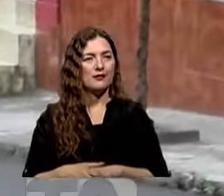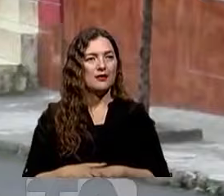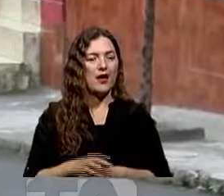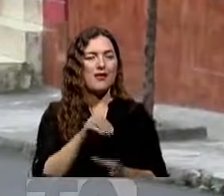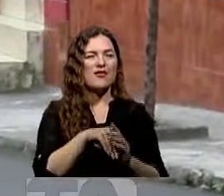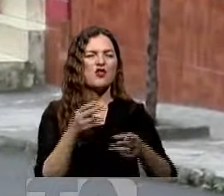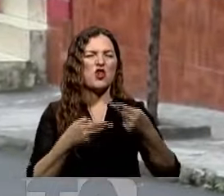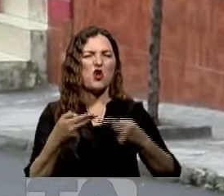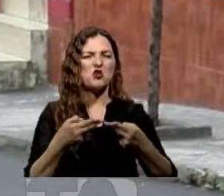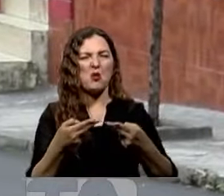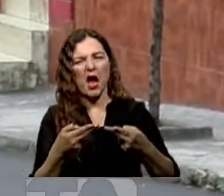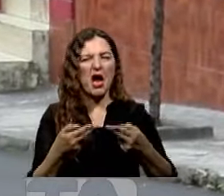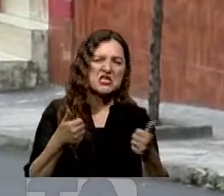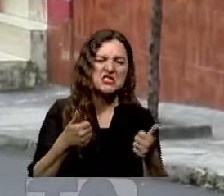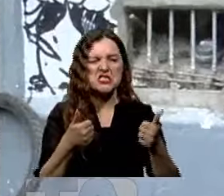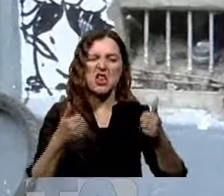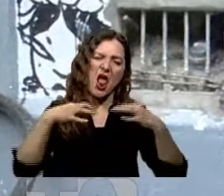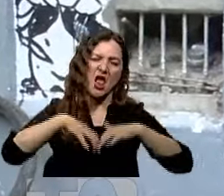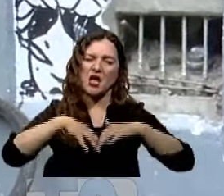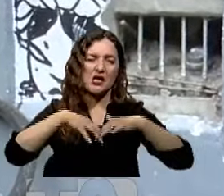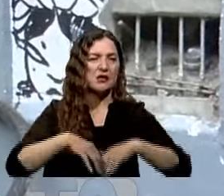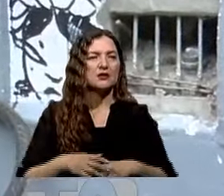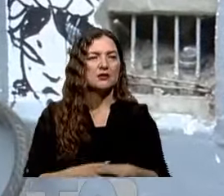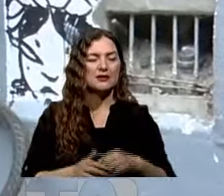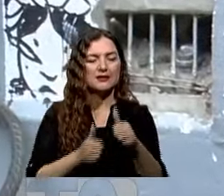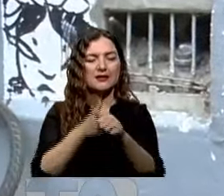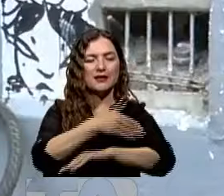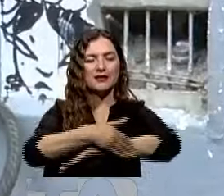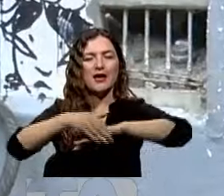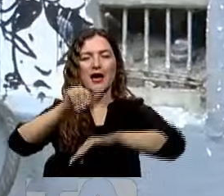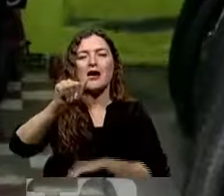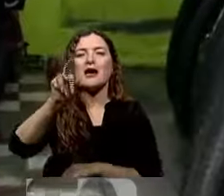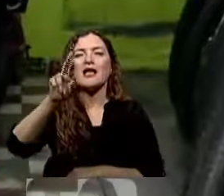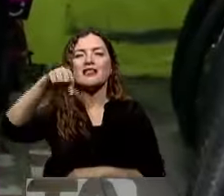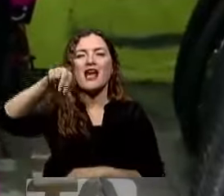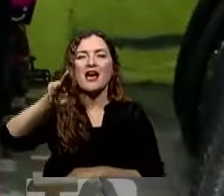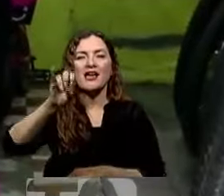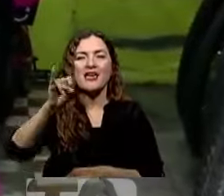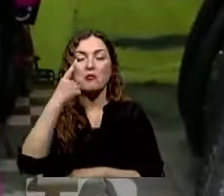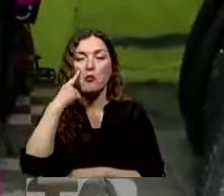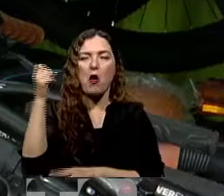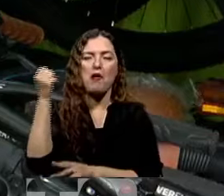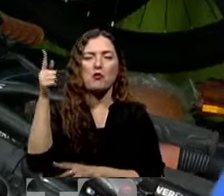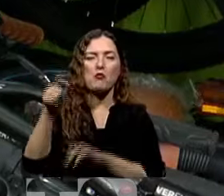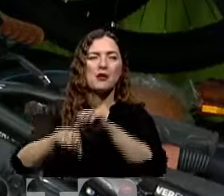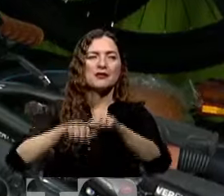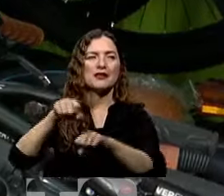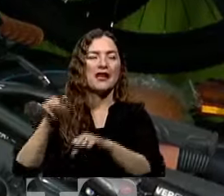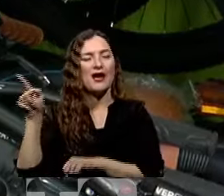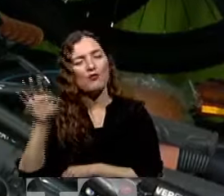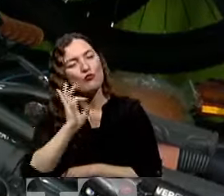Muy cerca de esta, la calle Tarqui, más conocida como la calle de las bicicletas, conocimos a la caballerita. Yo